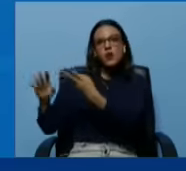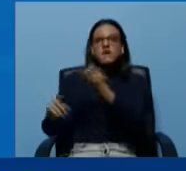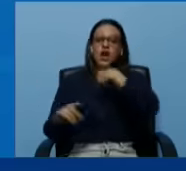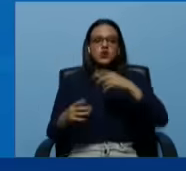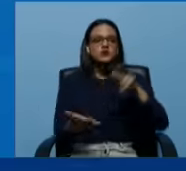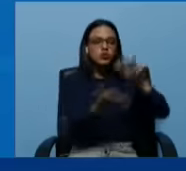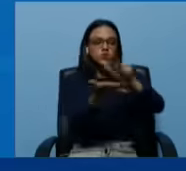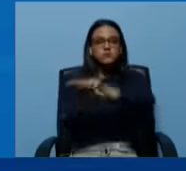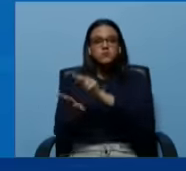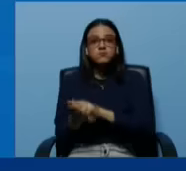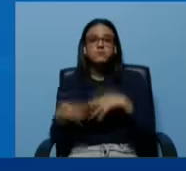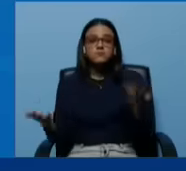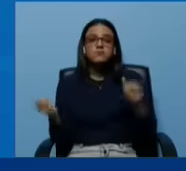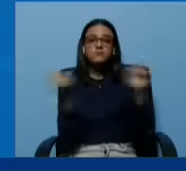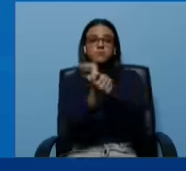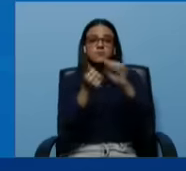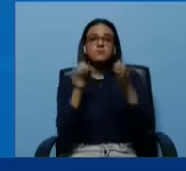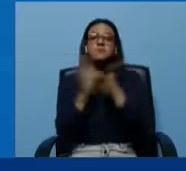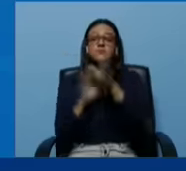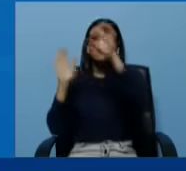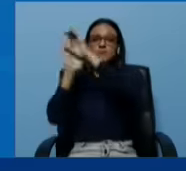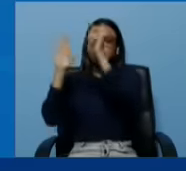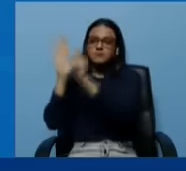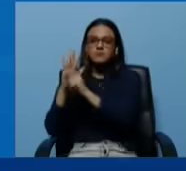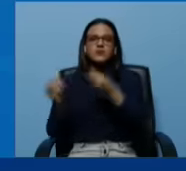1999. Derogó la Constitución con un decreto.